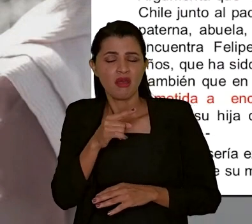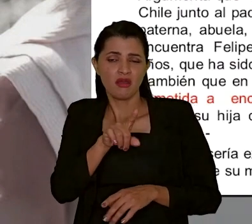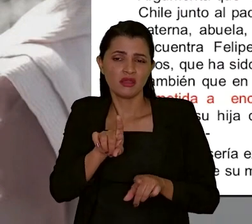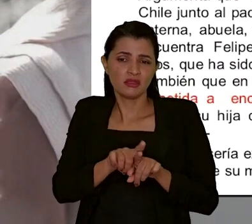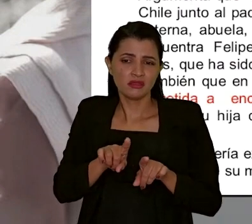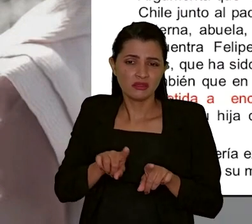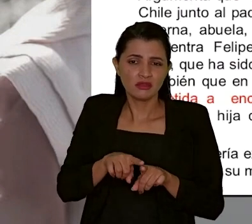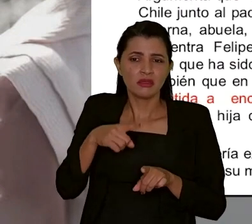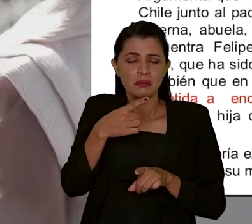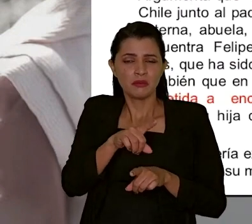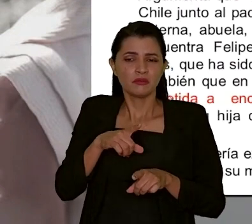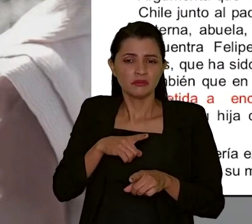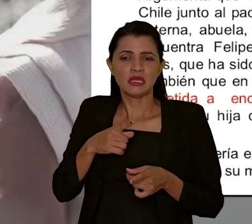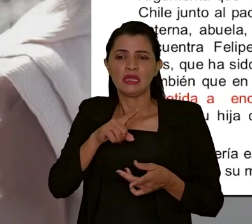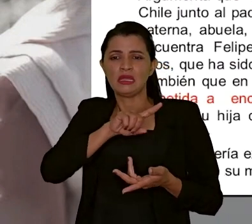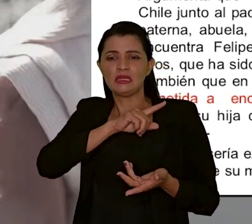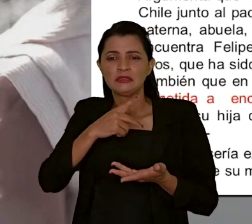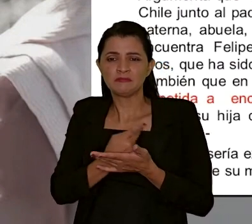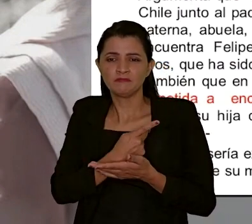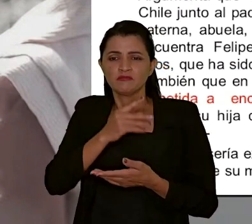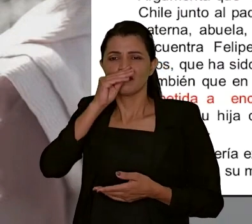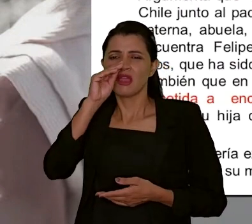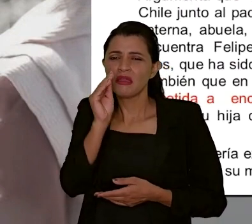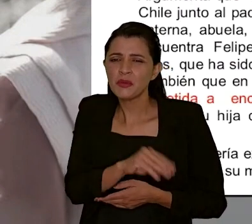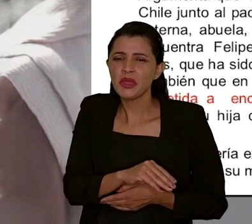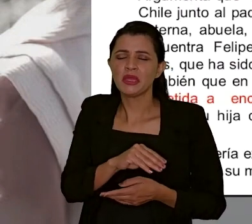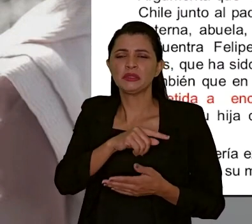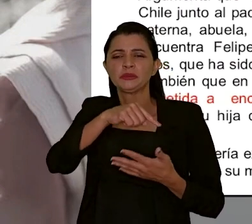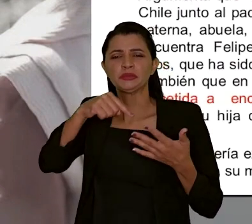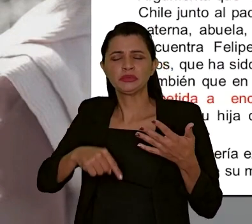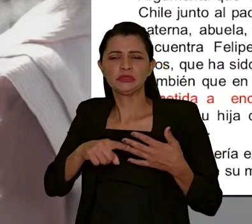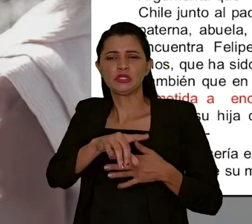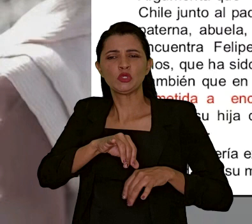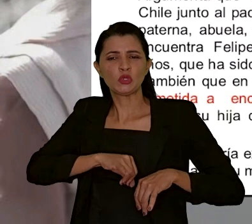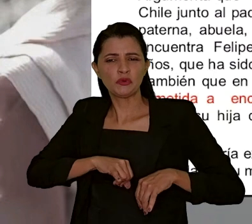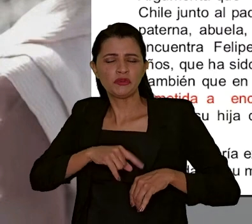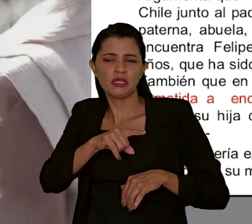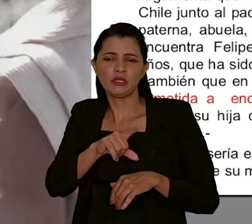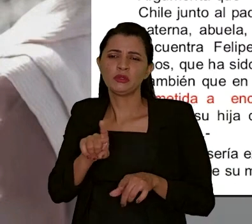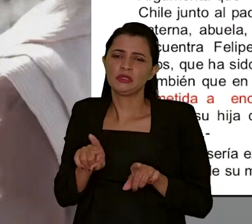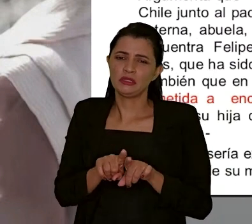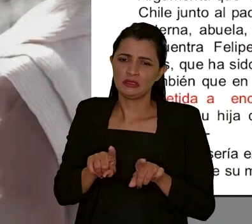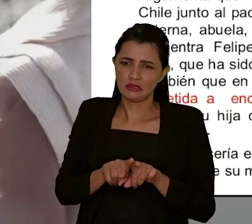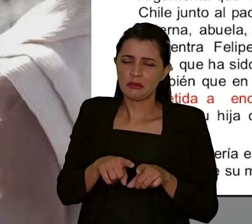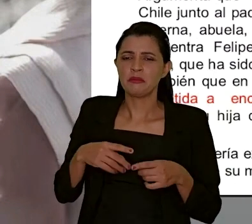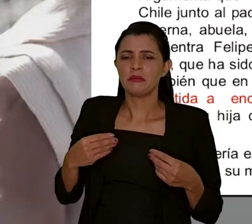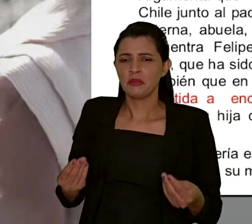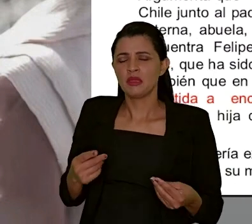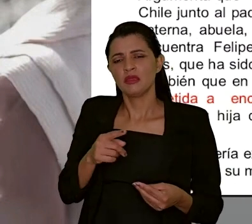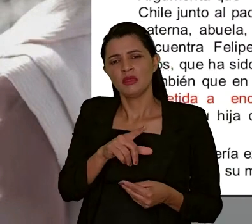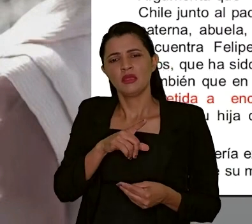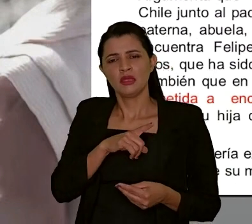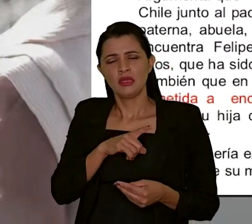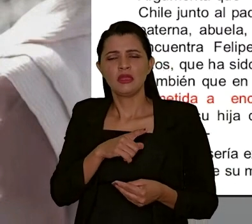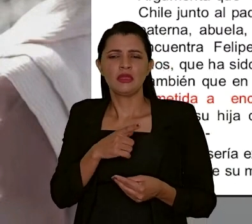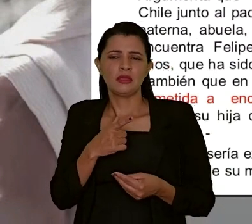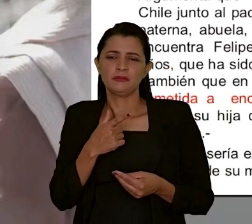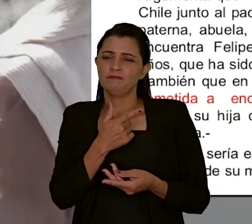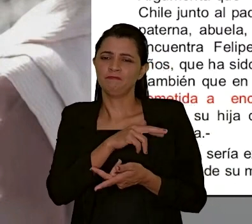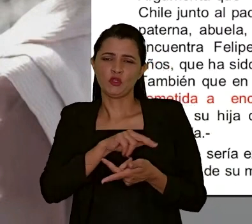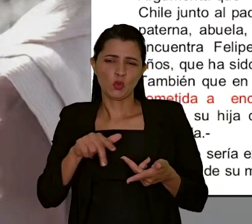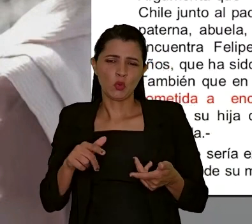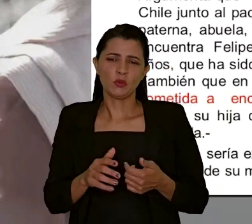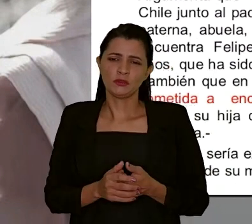nuevamente sometida a encierros, indiferencia, todo lo cual la ha dañado y le produjo enuresis y miedo a estar